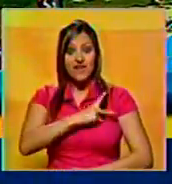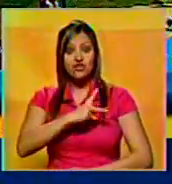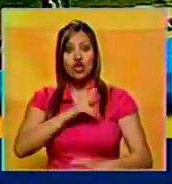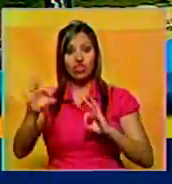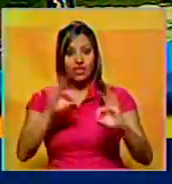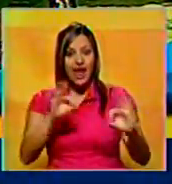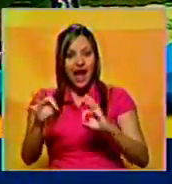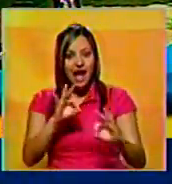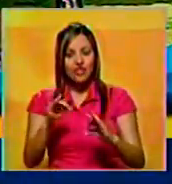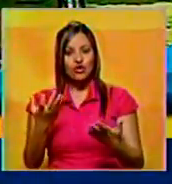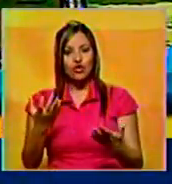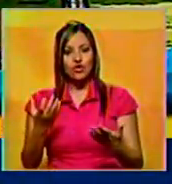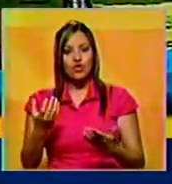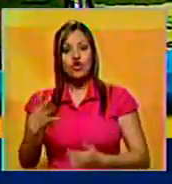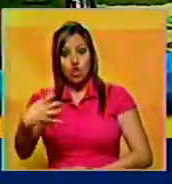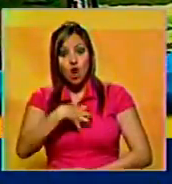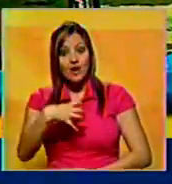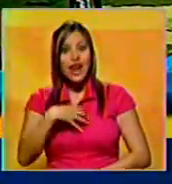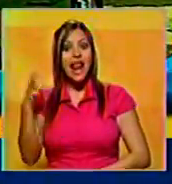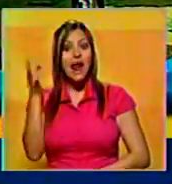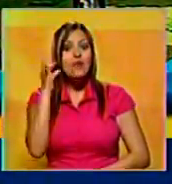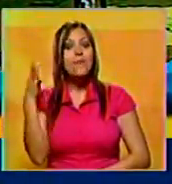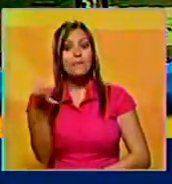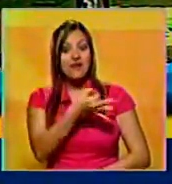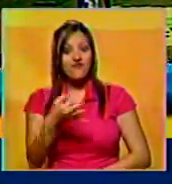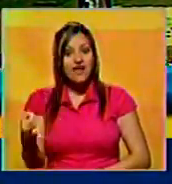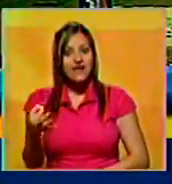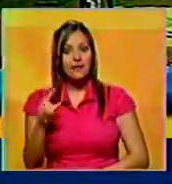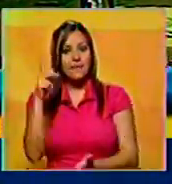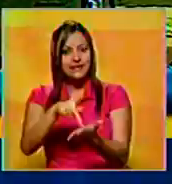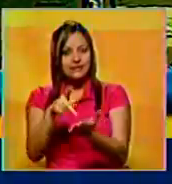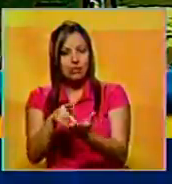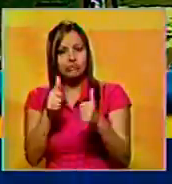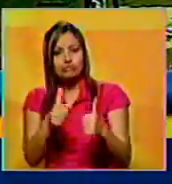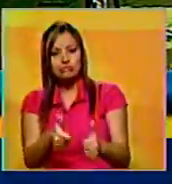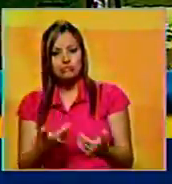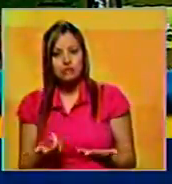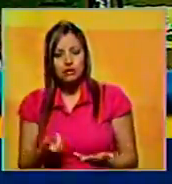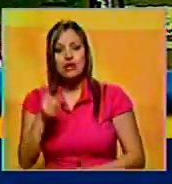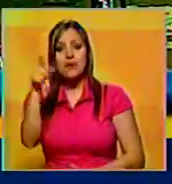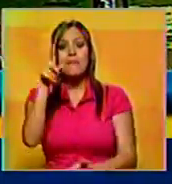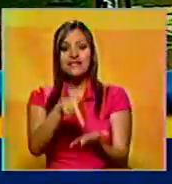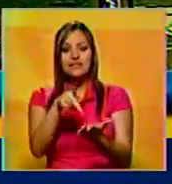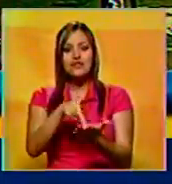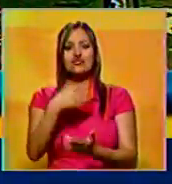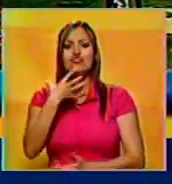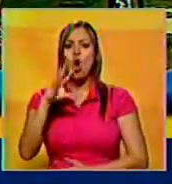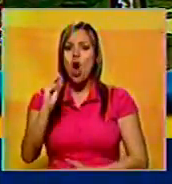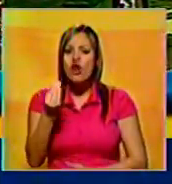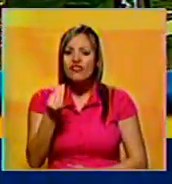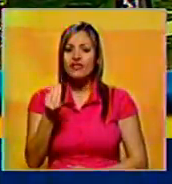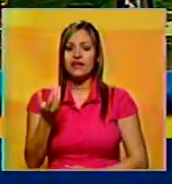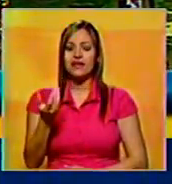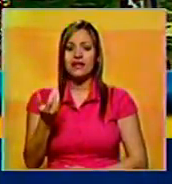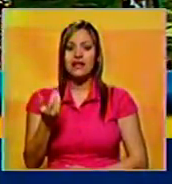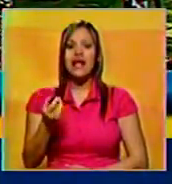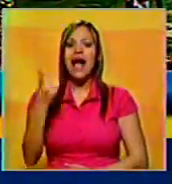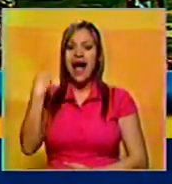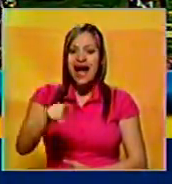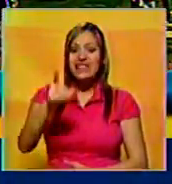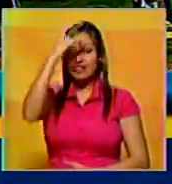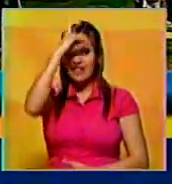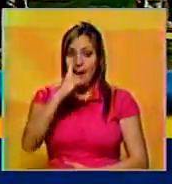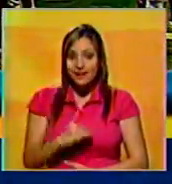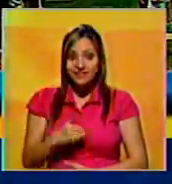cuando protagonizó La Mujer Perfecta. De hecho, aquí hubo la presencia de jóvenes de Asodeco, personas